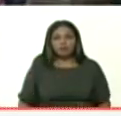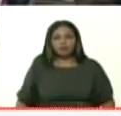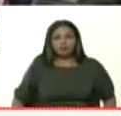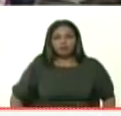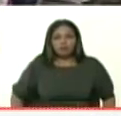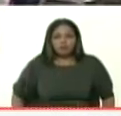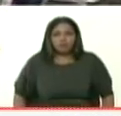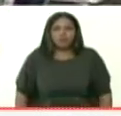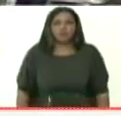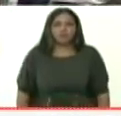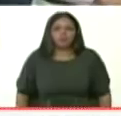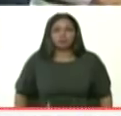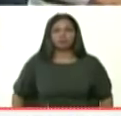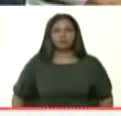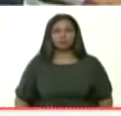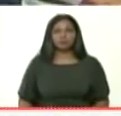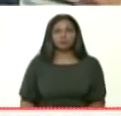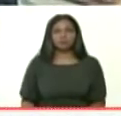masacrado.